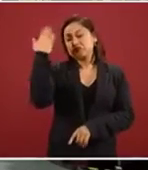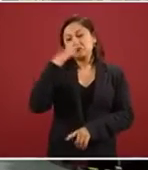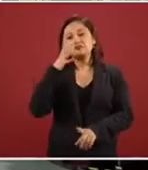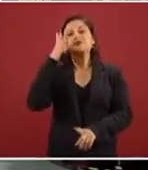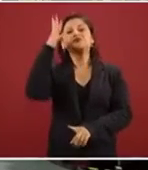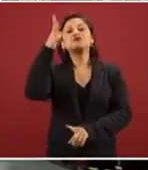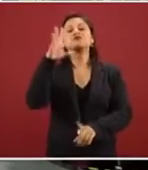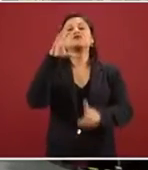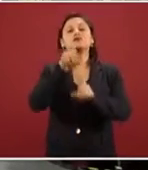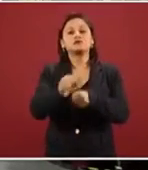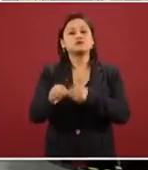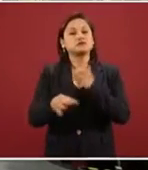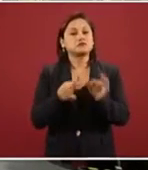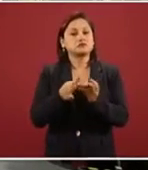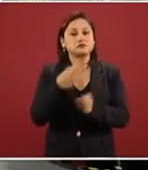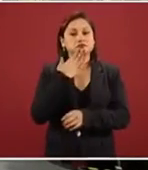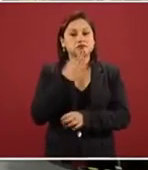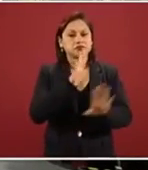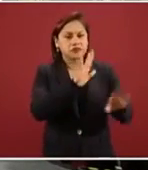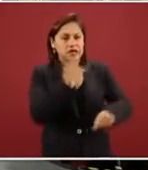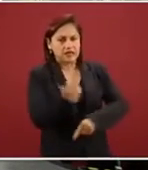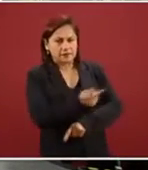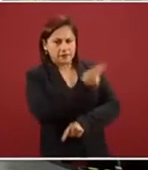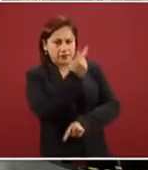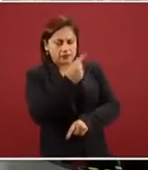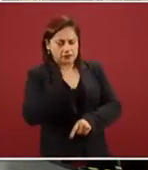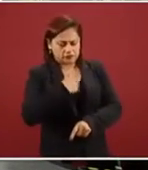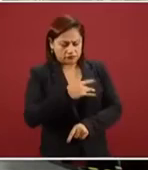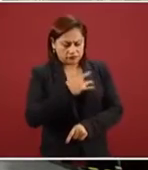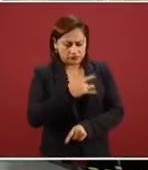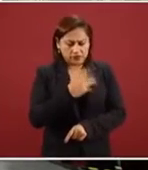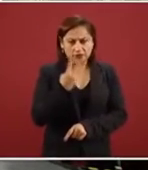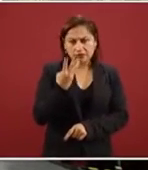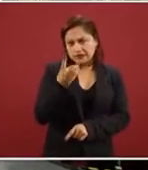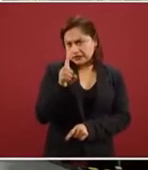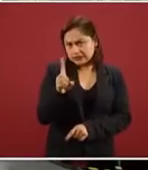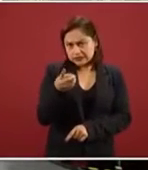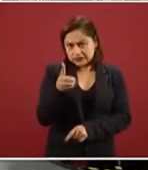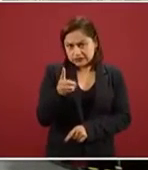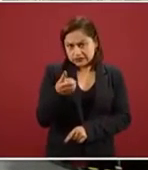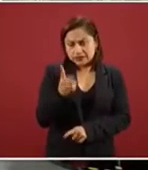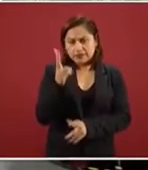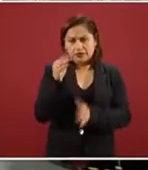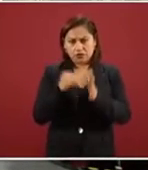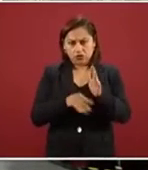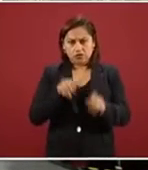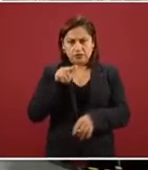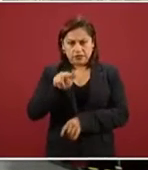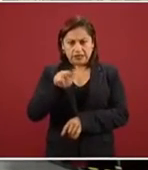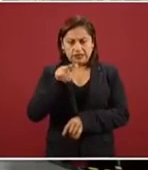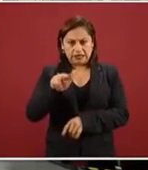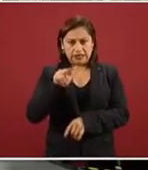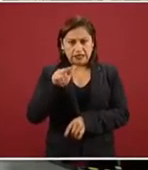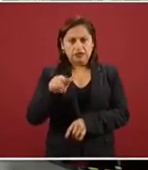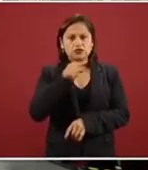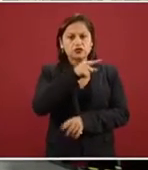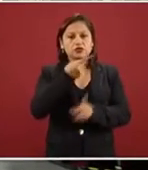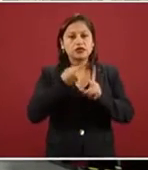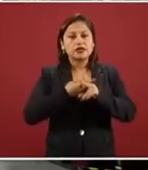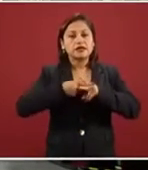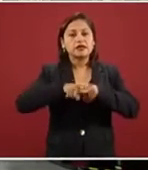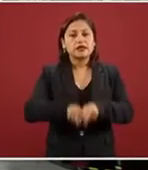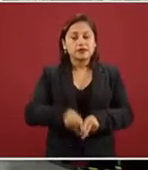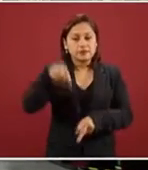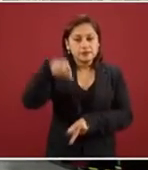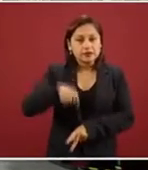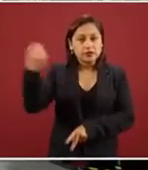pregunta, presidente. Si no me equivoco, el 3 de diciembre del 2018 usted inició esta práctica de las famosas mañaneras entre la prensa